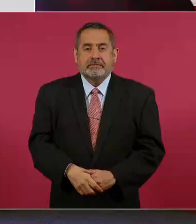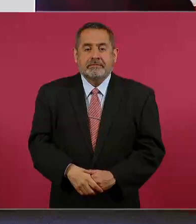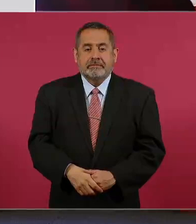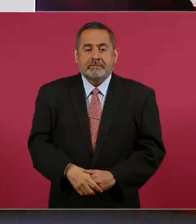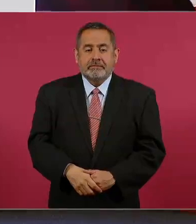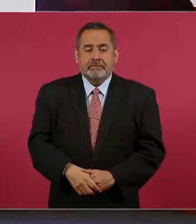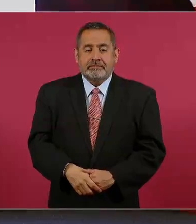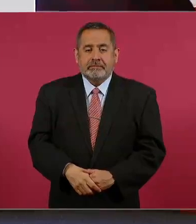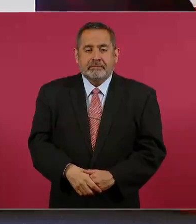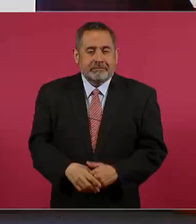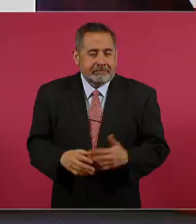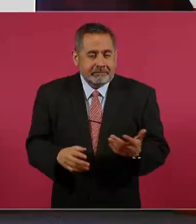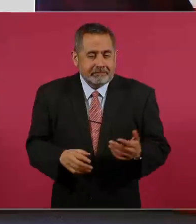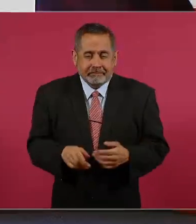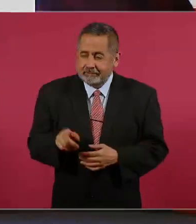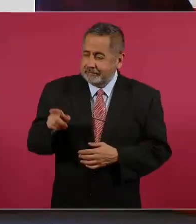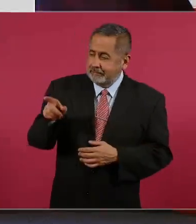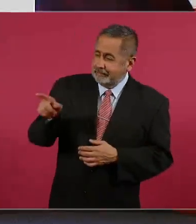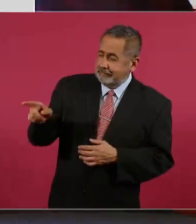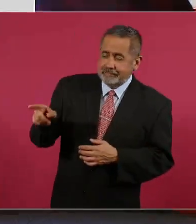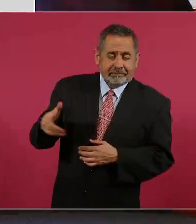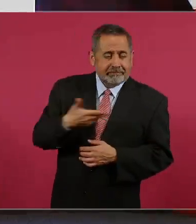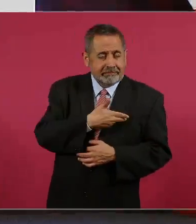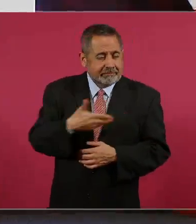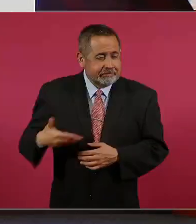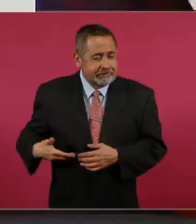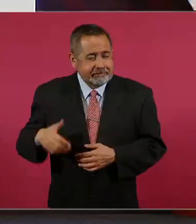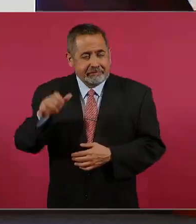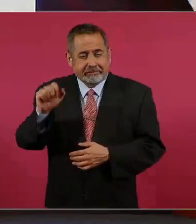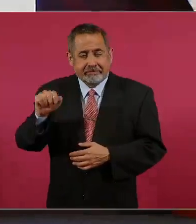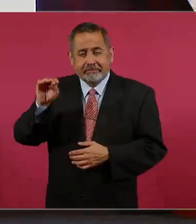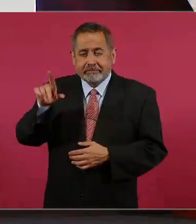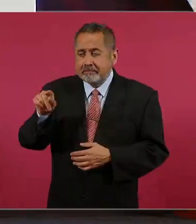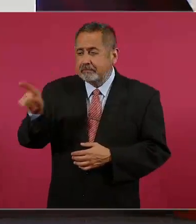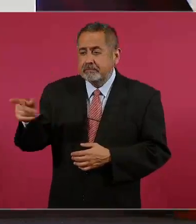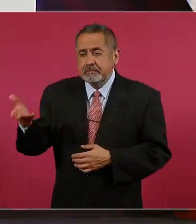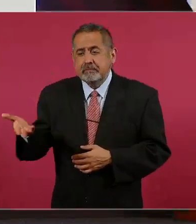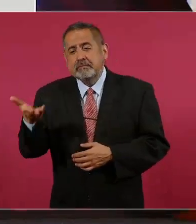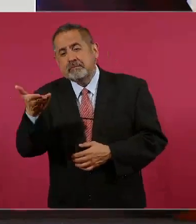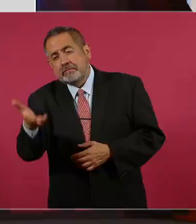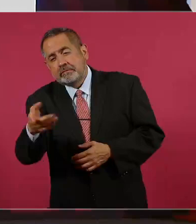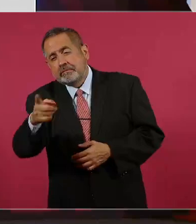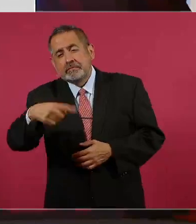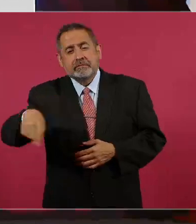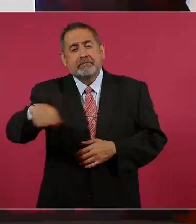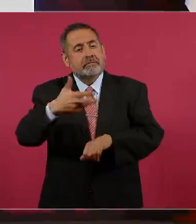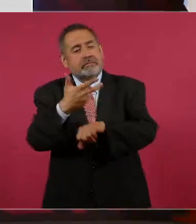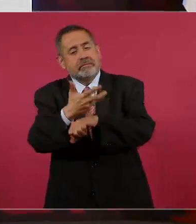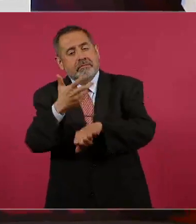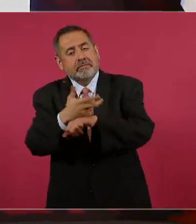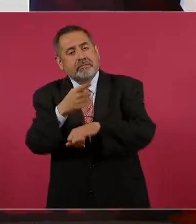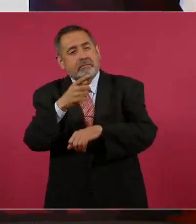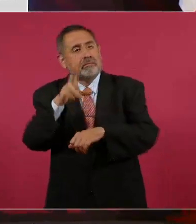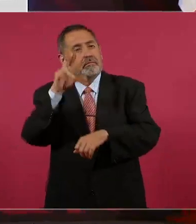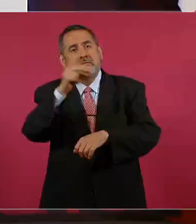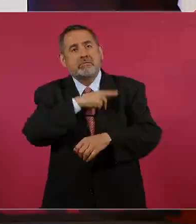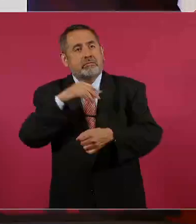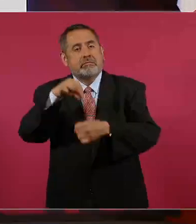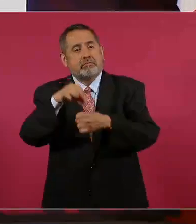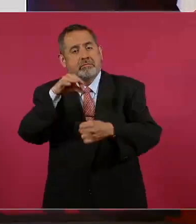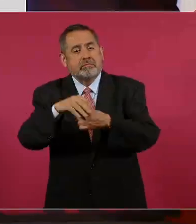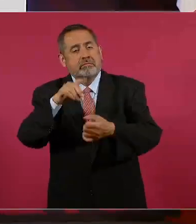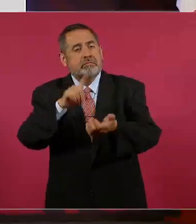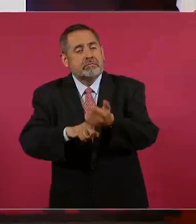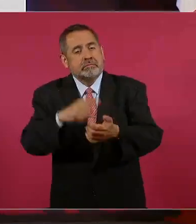¿A poco el presidente Andrés Manuel López Obrador le pedirá a los paisanos en Estados Unidos que no voten por Donald